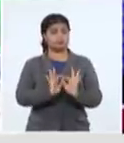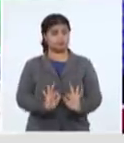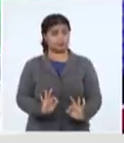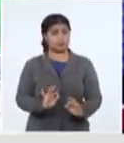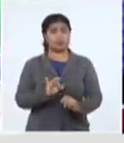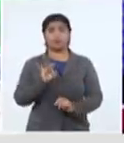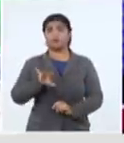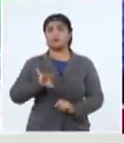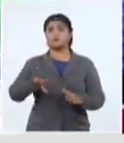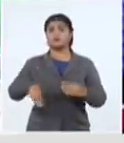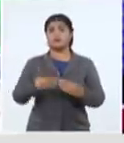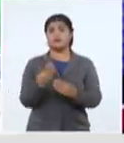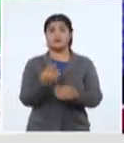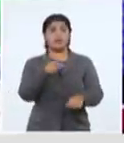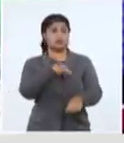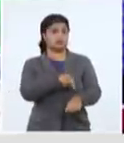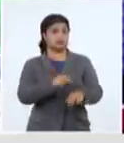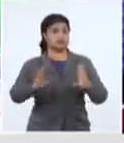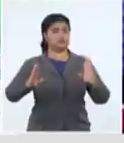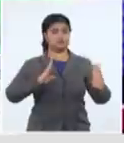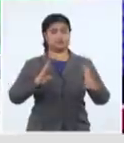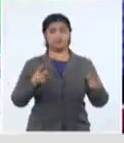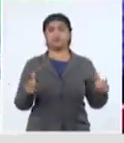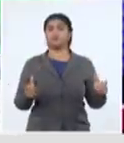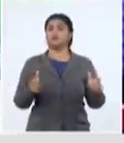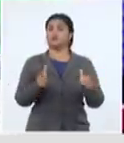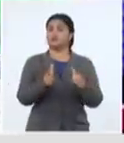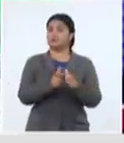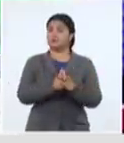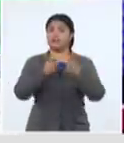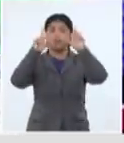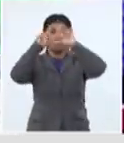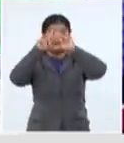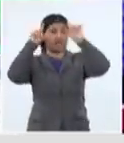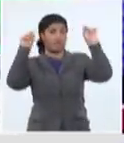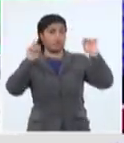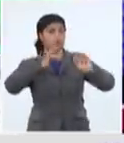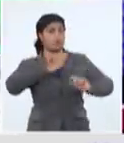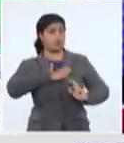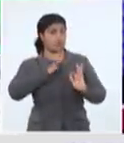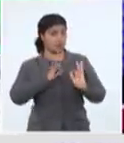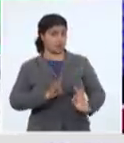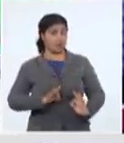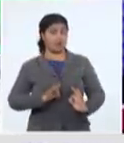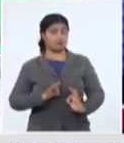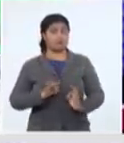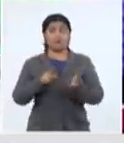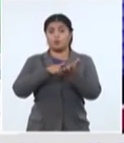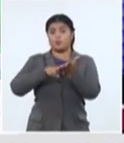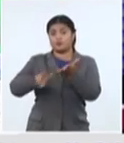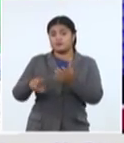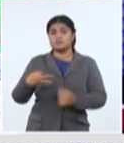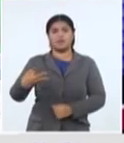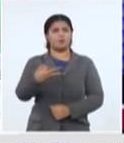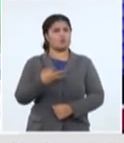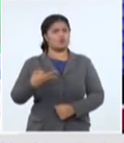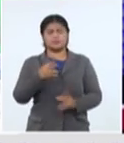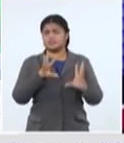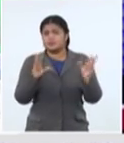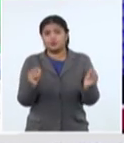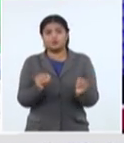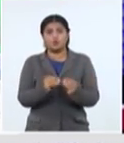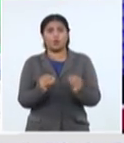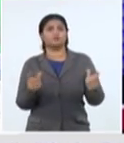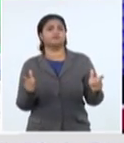últimos 15 días disminuye en Cuba y disminuye en todos sus territorios, todas sus provincias y